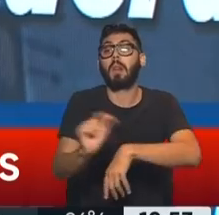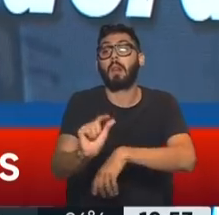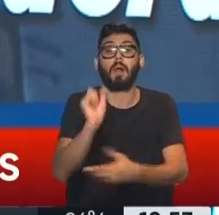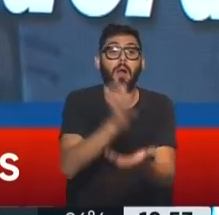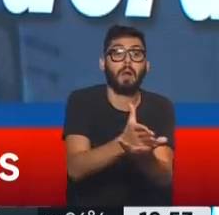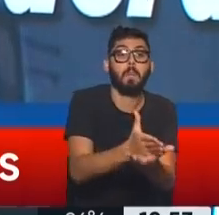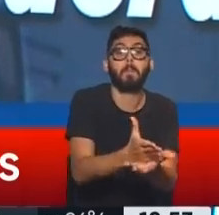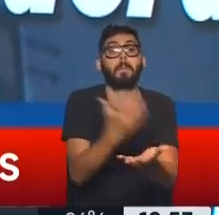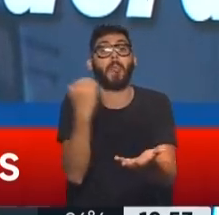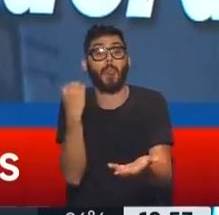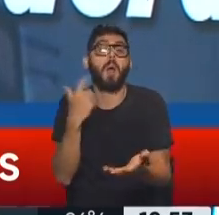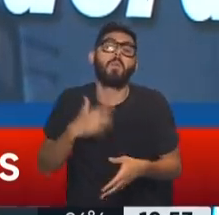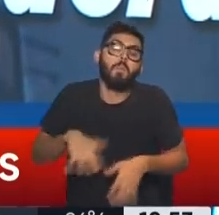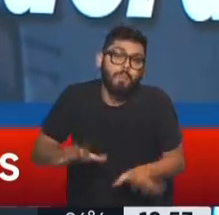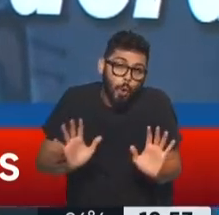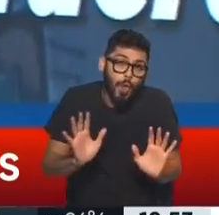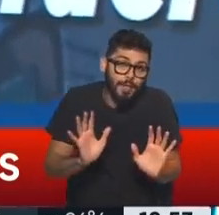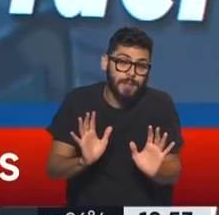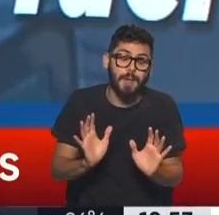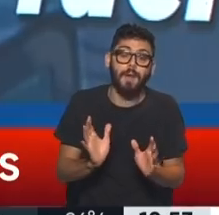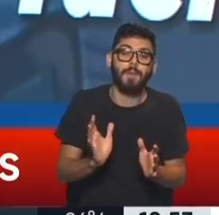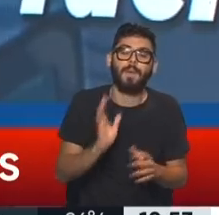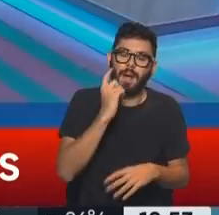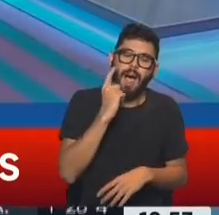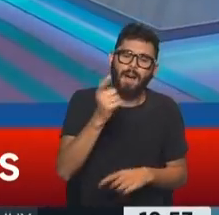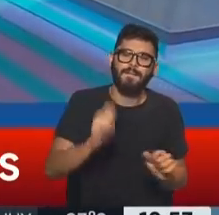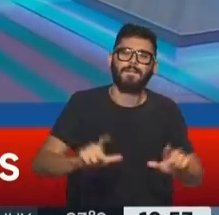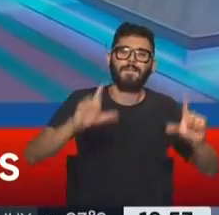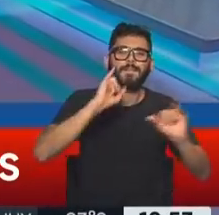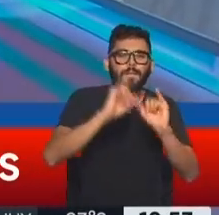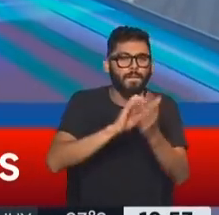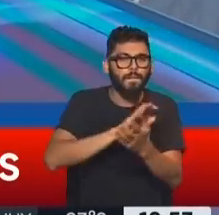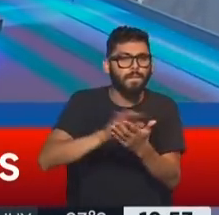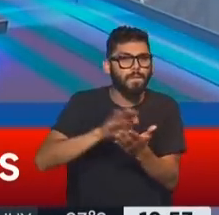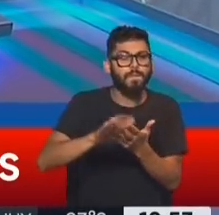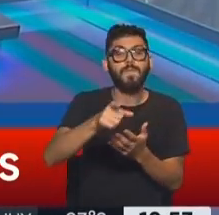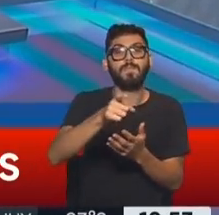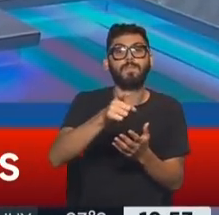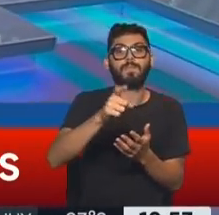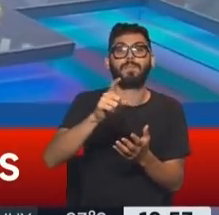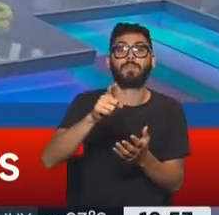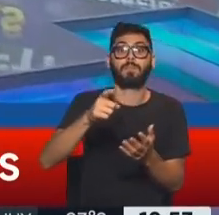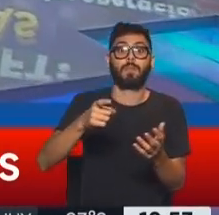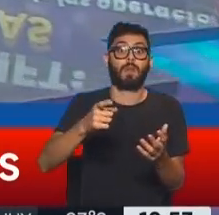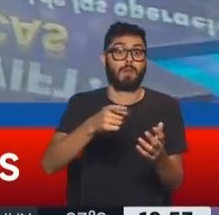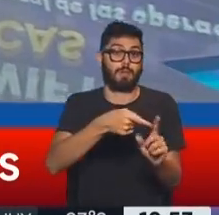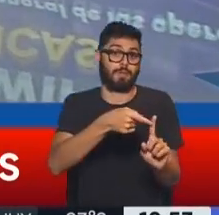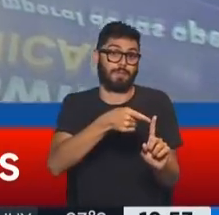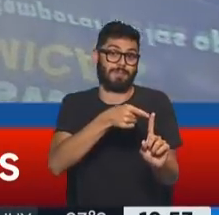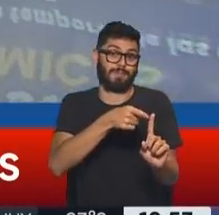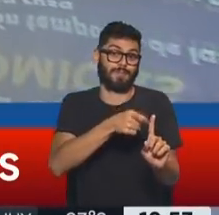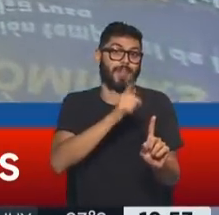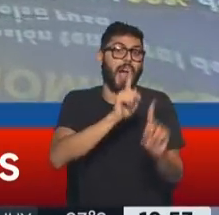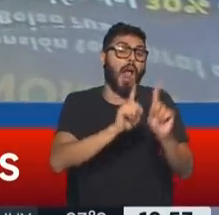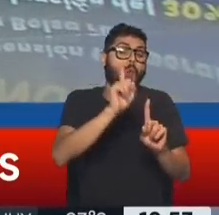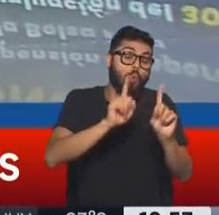medidas se retrotraigan pero vamos vamos a repasar ahora algo cuáles son las consecuencias si de excluir a parte